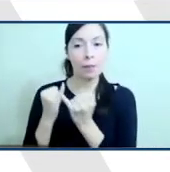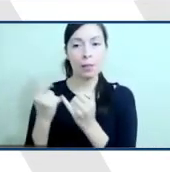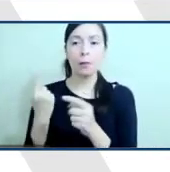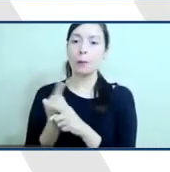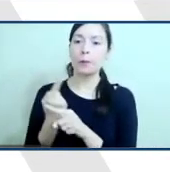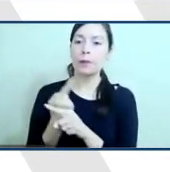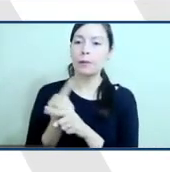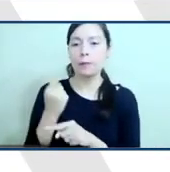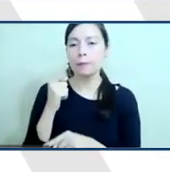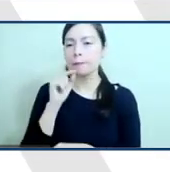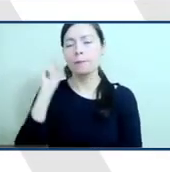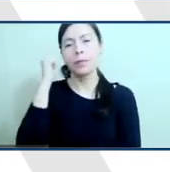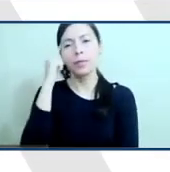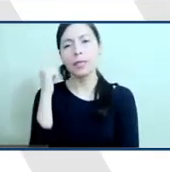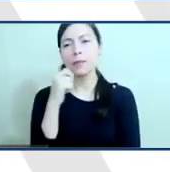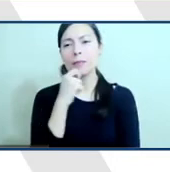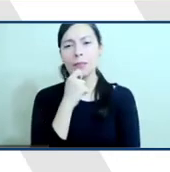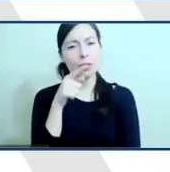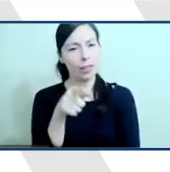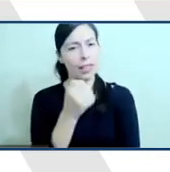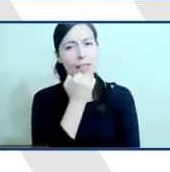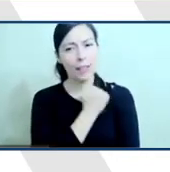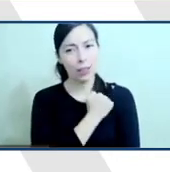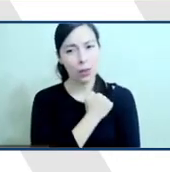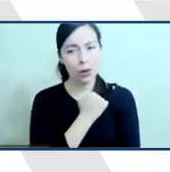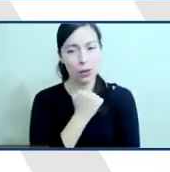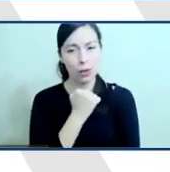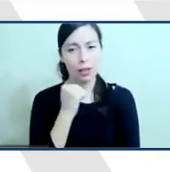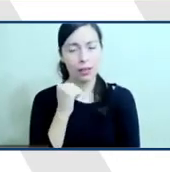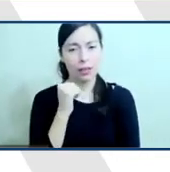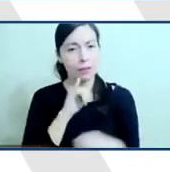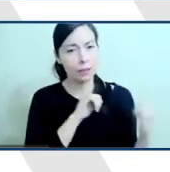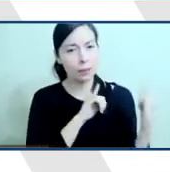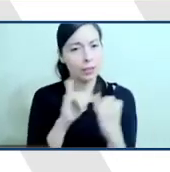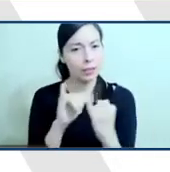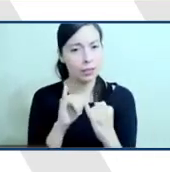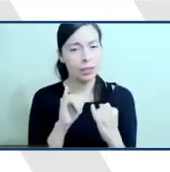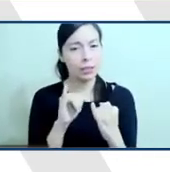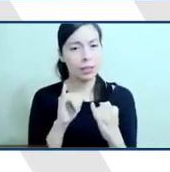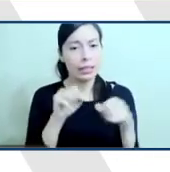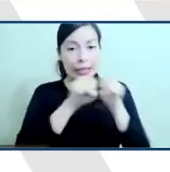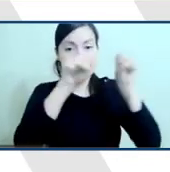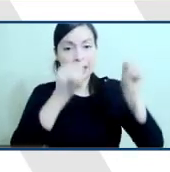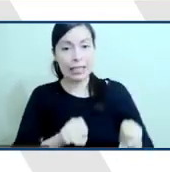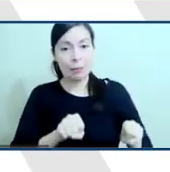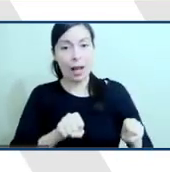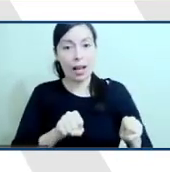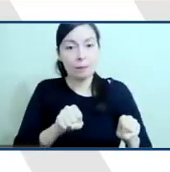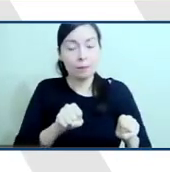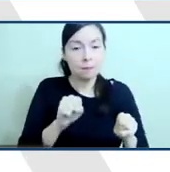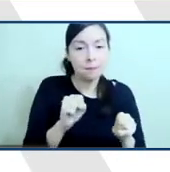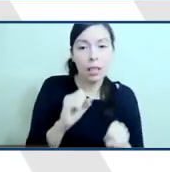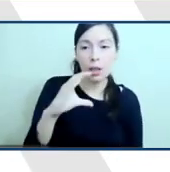la posibilidad de que fuera un error de lo que se llama el datum, que en el fondo es el sistema de coordenadas que se está usando.